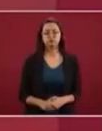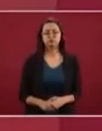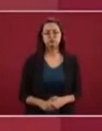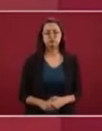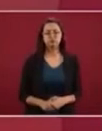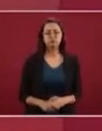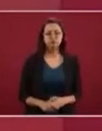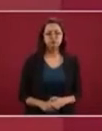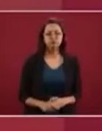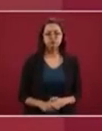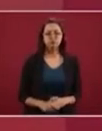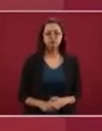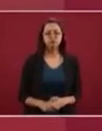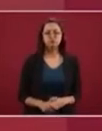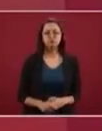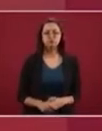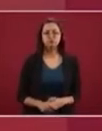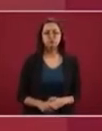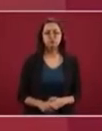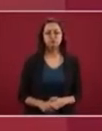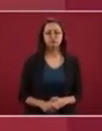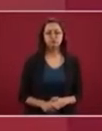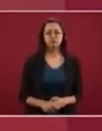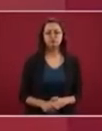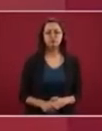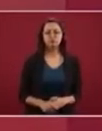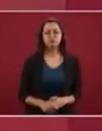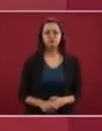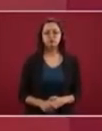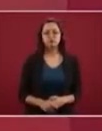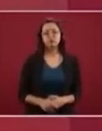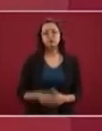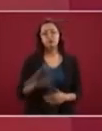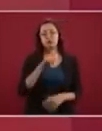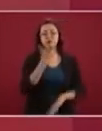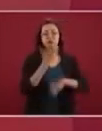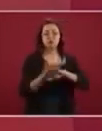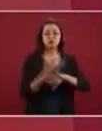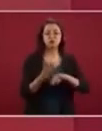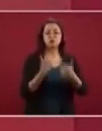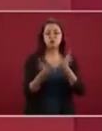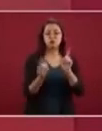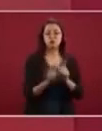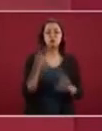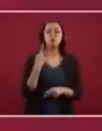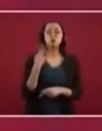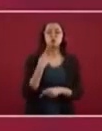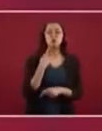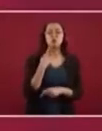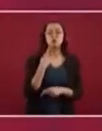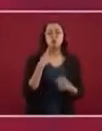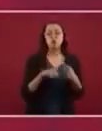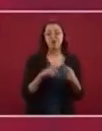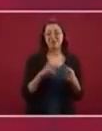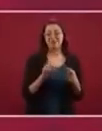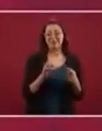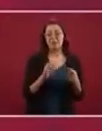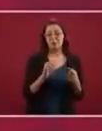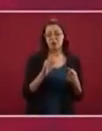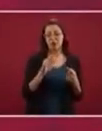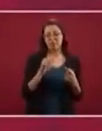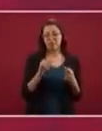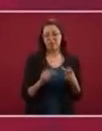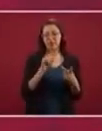calculo mi impuesto. Pero si mis ingresos bajaron y mis costos y gastos tengo que realizar sumamente los